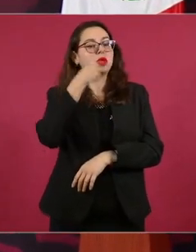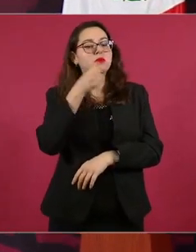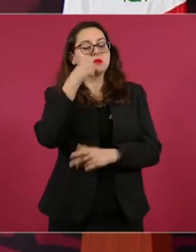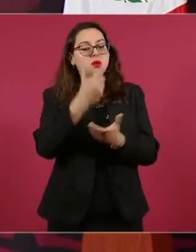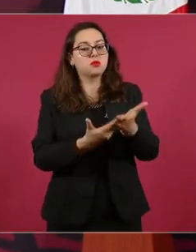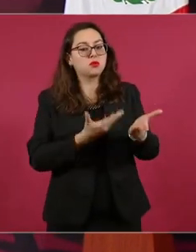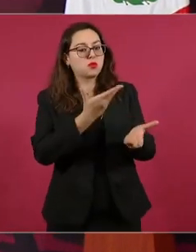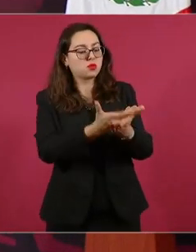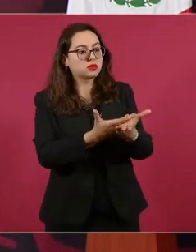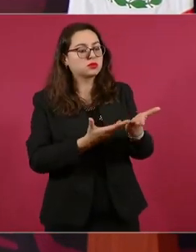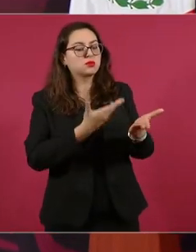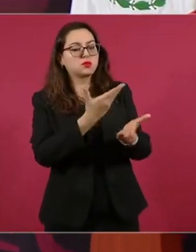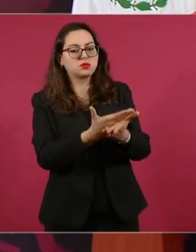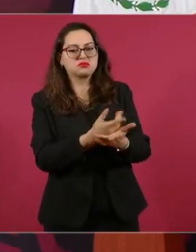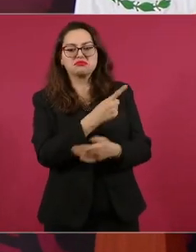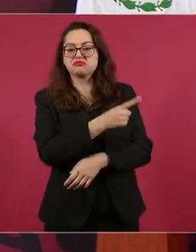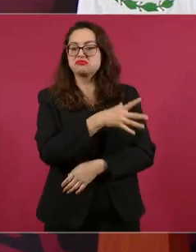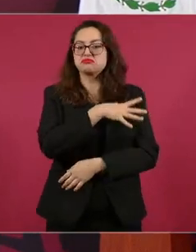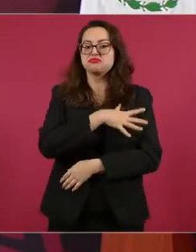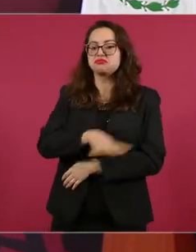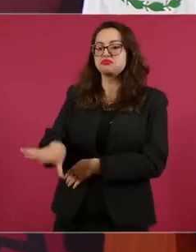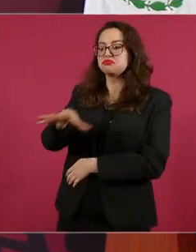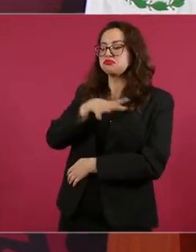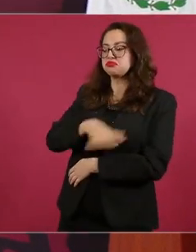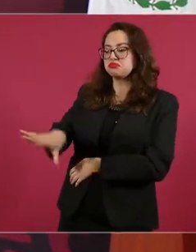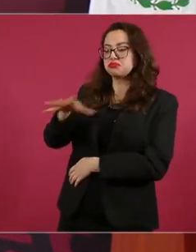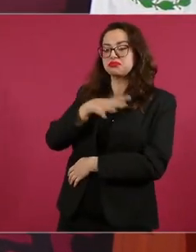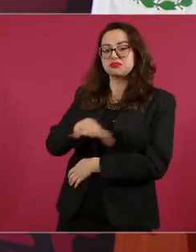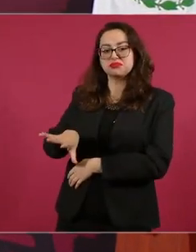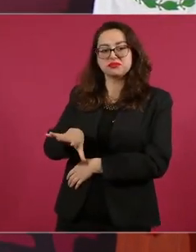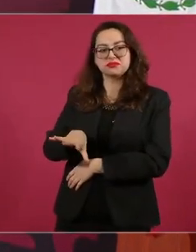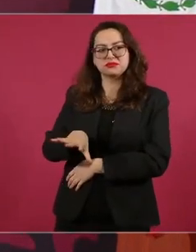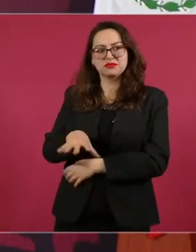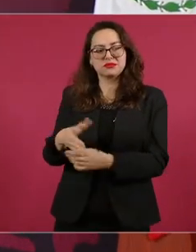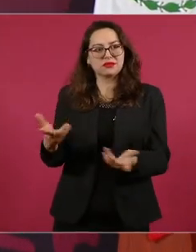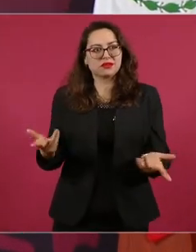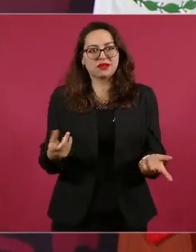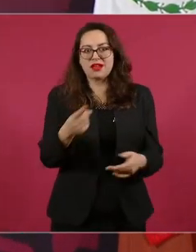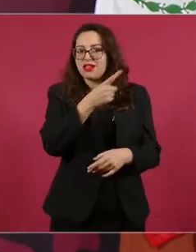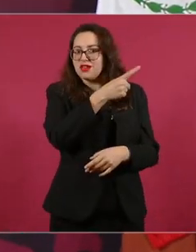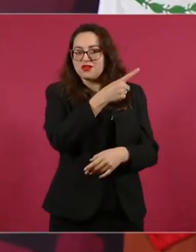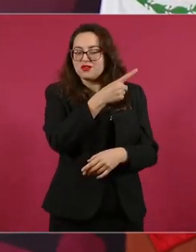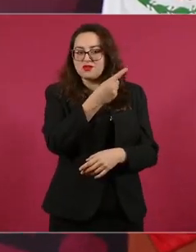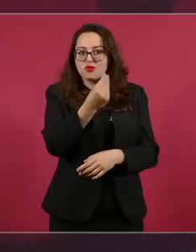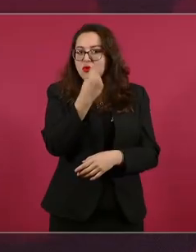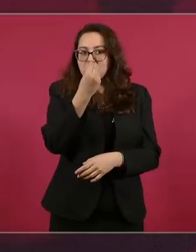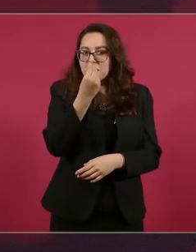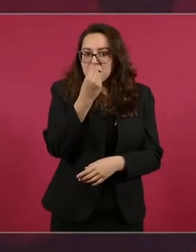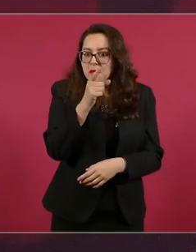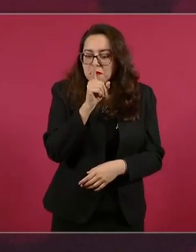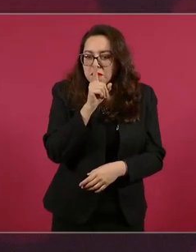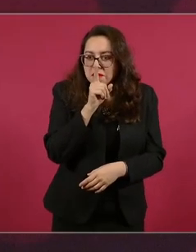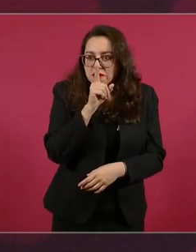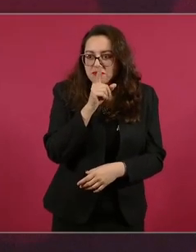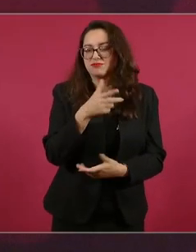Y no han aceptado. Entonces, vamos a ver esto.